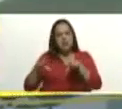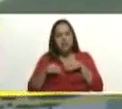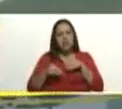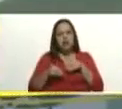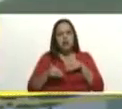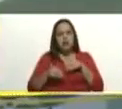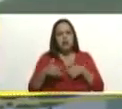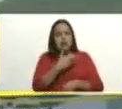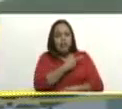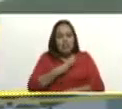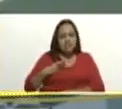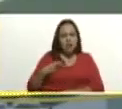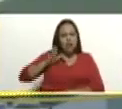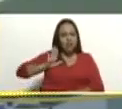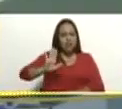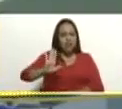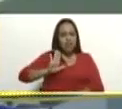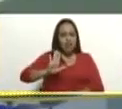venganza.